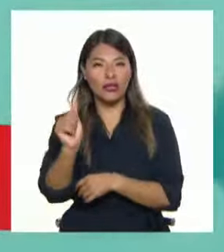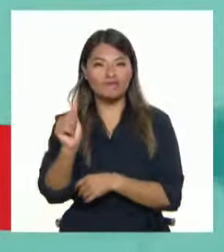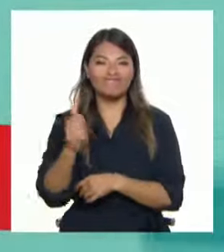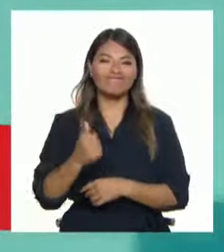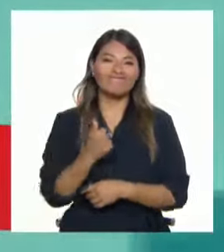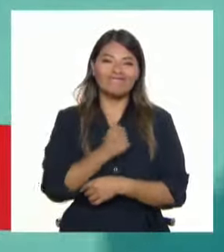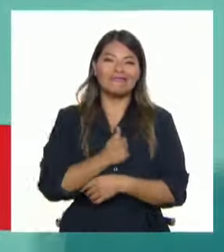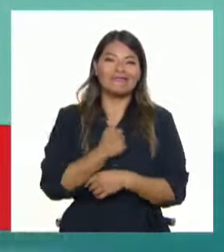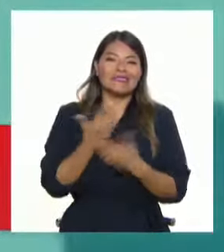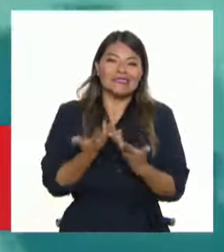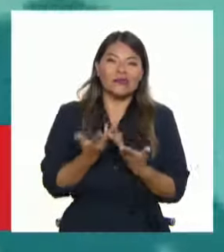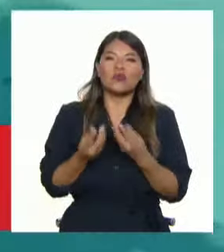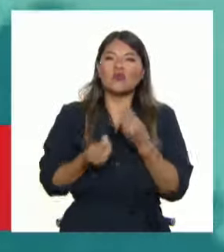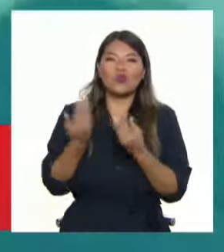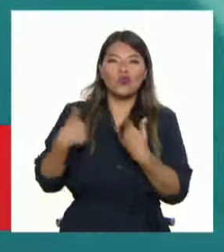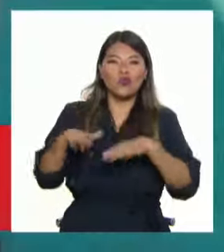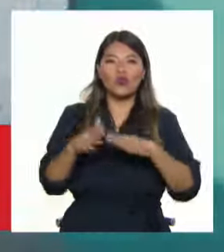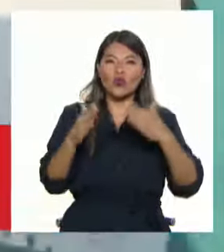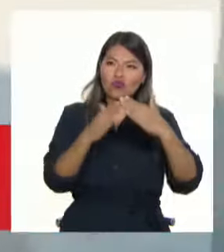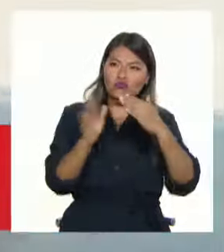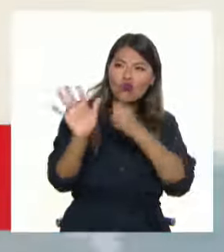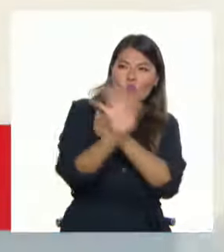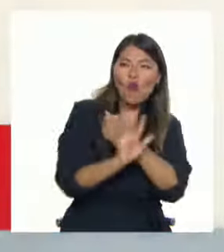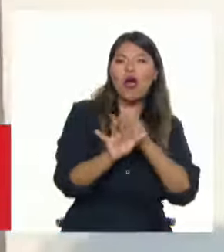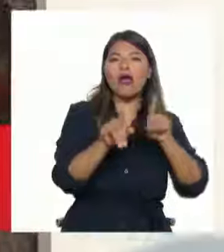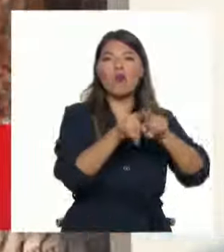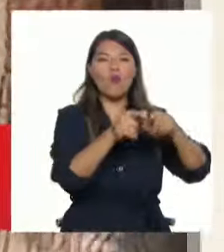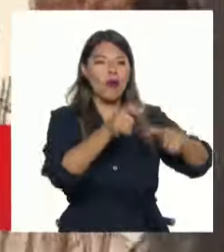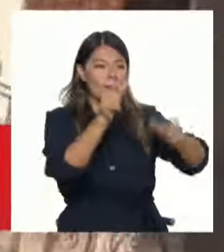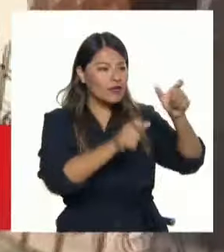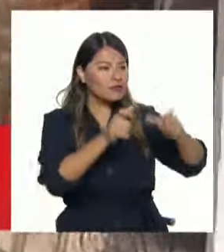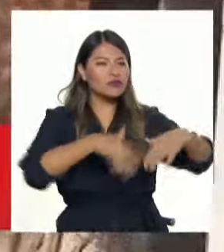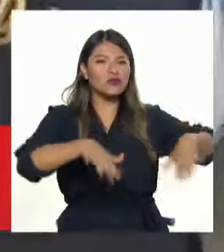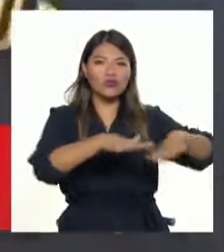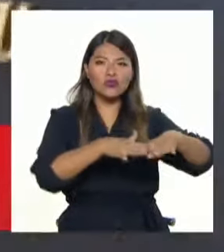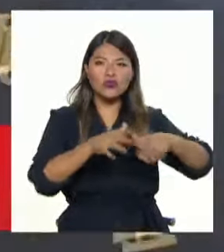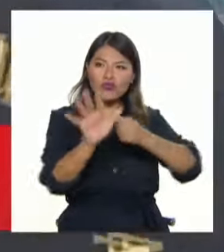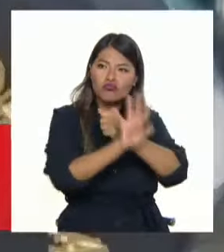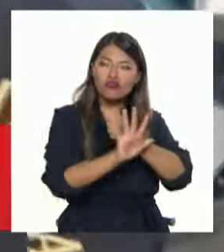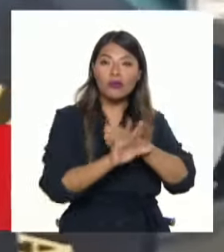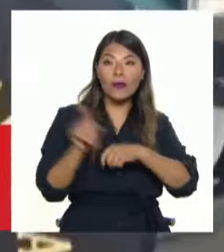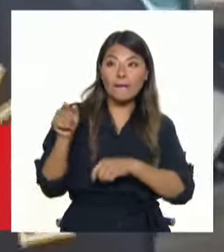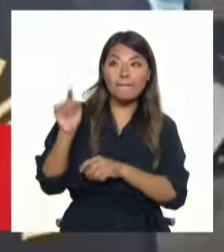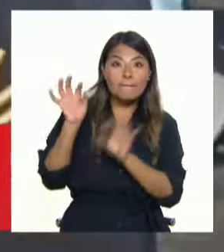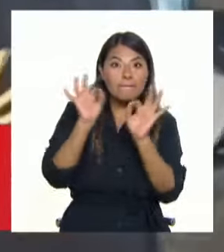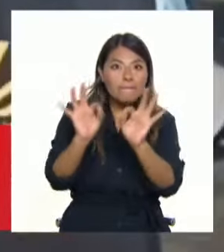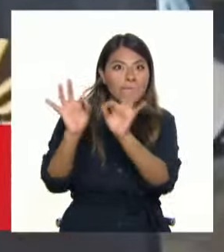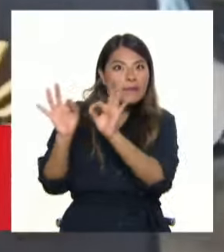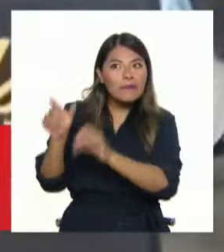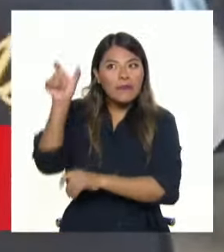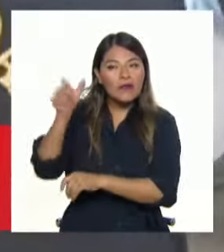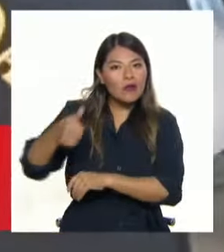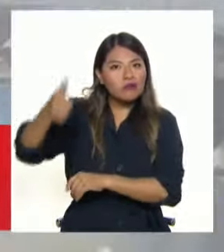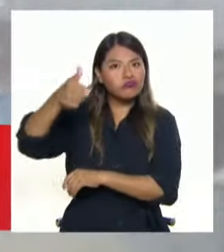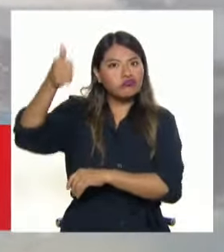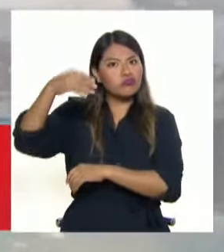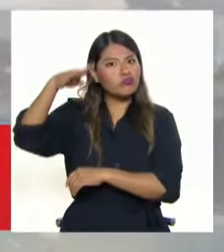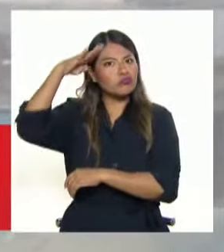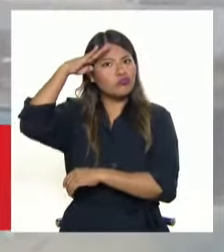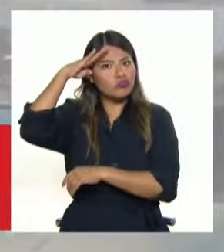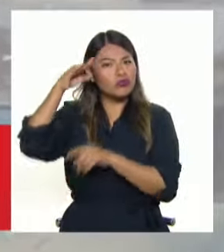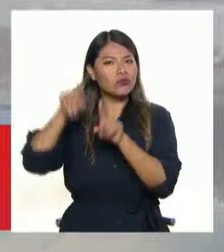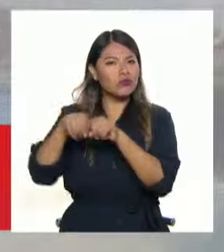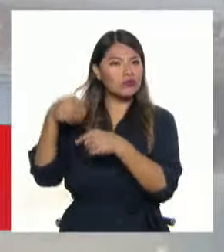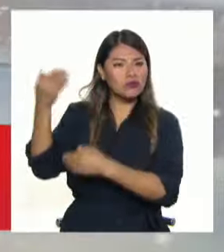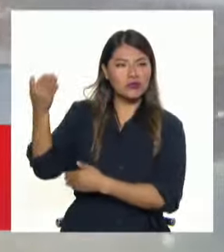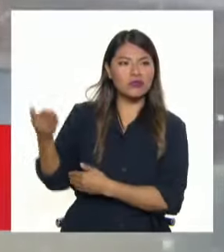Lamentable el hecho del tema de seguridad ciudadana en la región de San Martín, determinando que el mismo general de la Policía Nacional de Perú, jefe de la región de San Martín, estamos